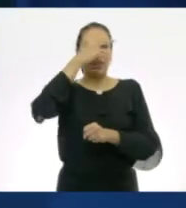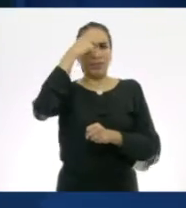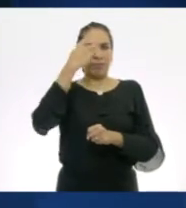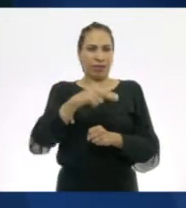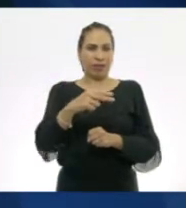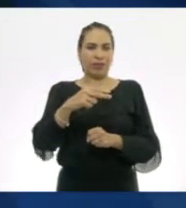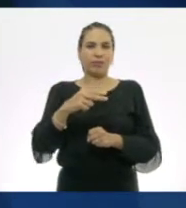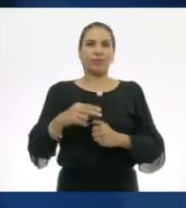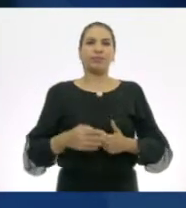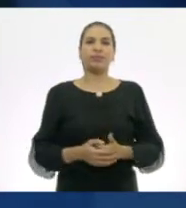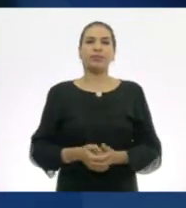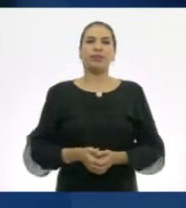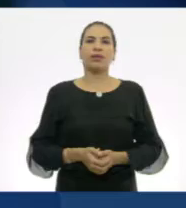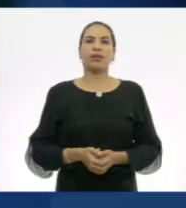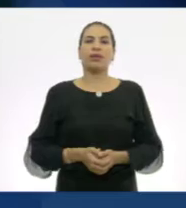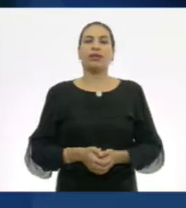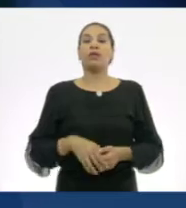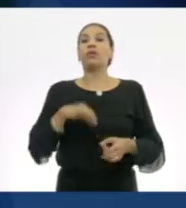México.